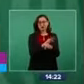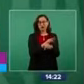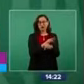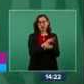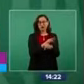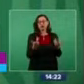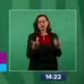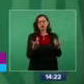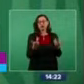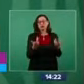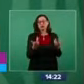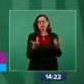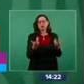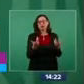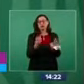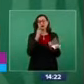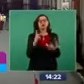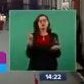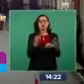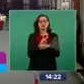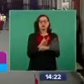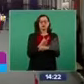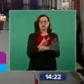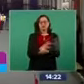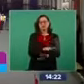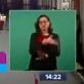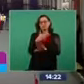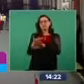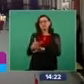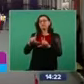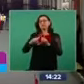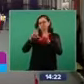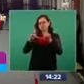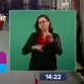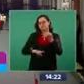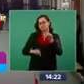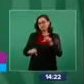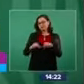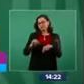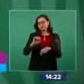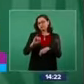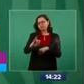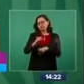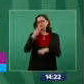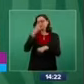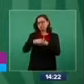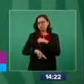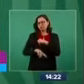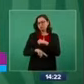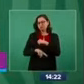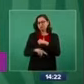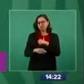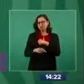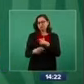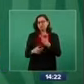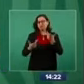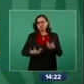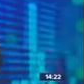podrían perjudicarse las líneas nacionales. Estamos viendo este